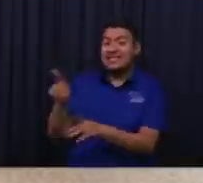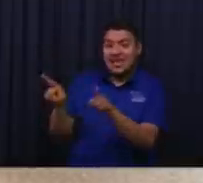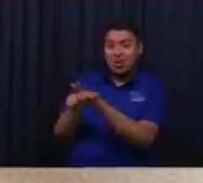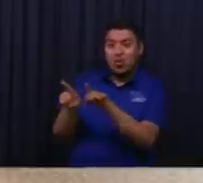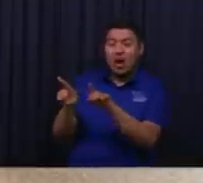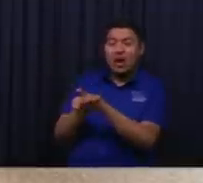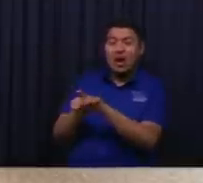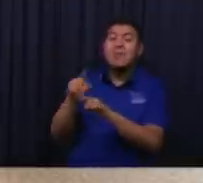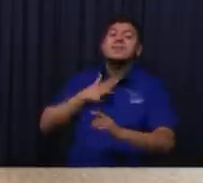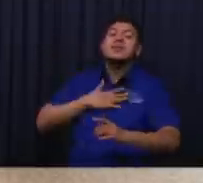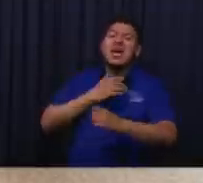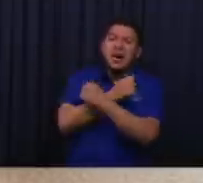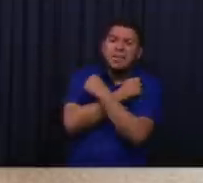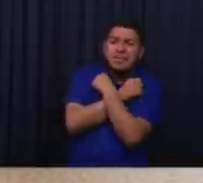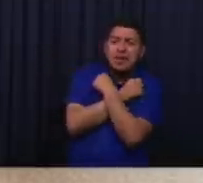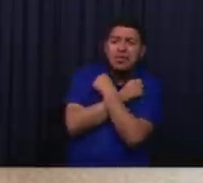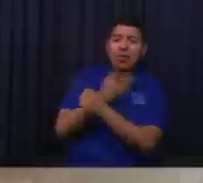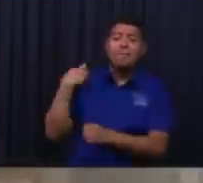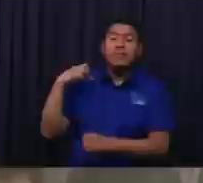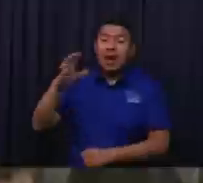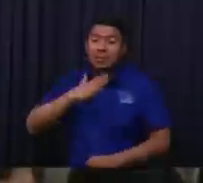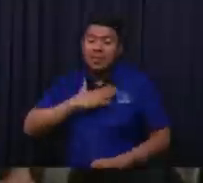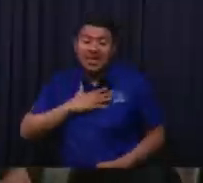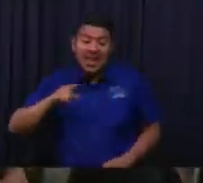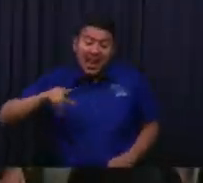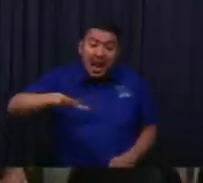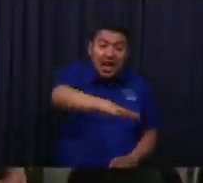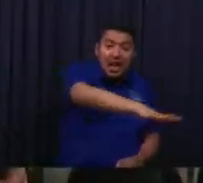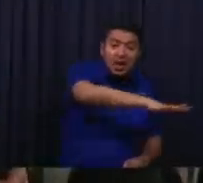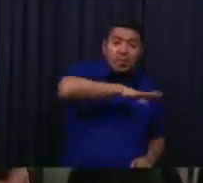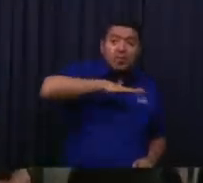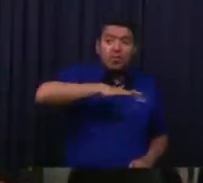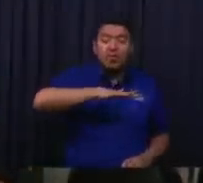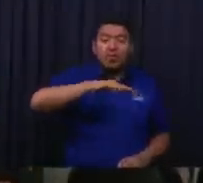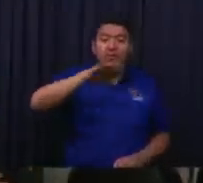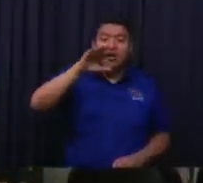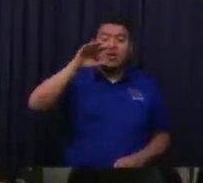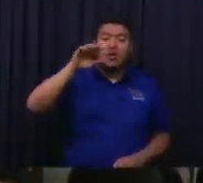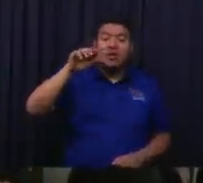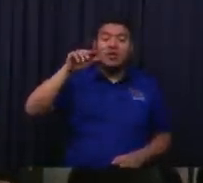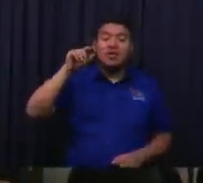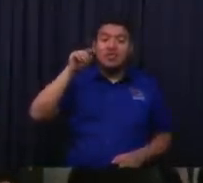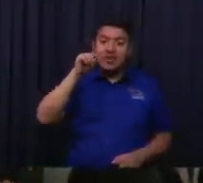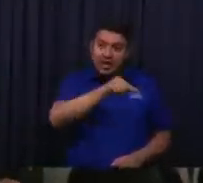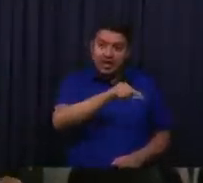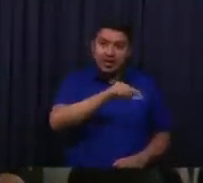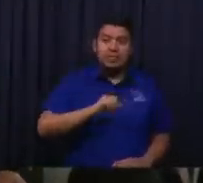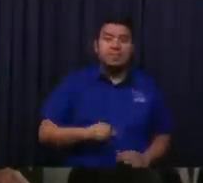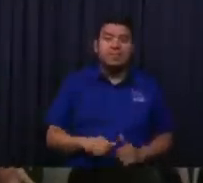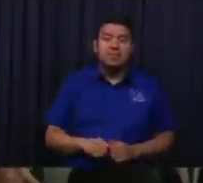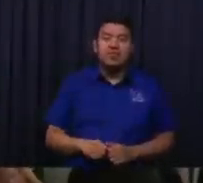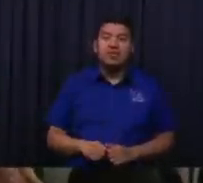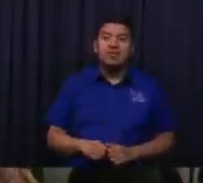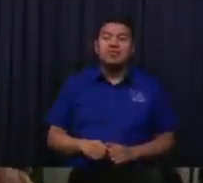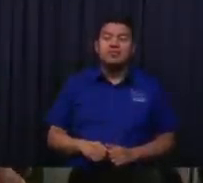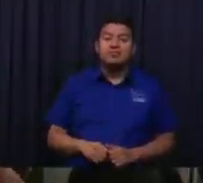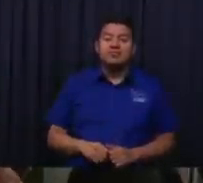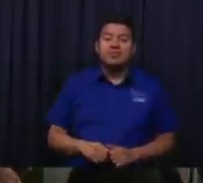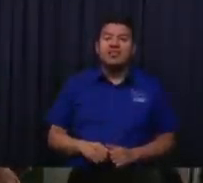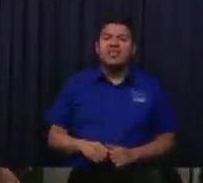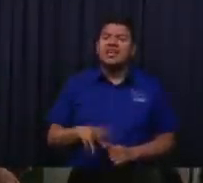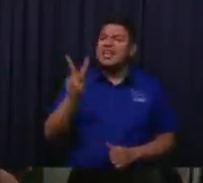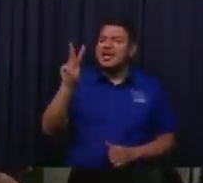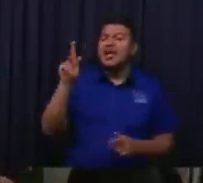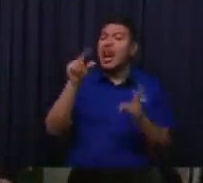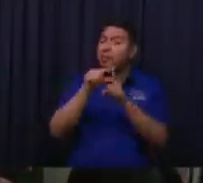de Engadi. Entonces hablábamos de que la aleña es una palabra hebrea que